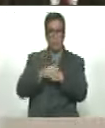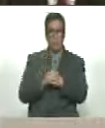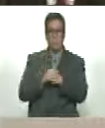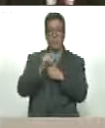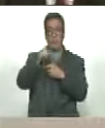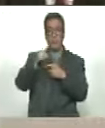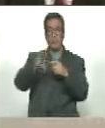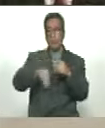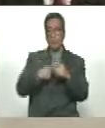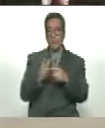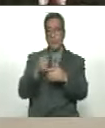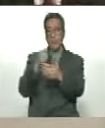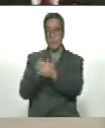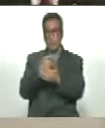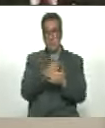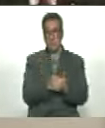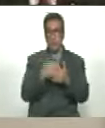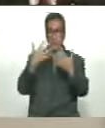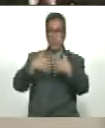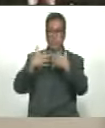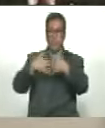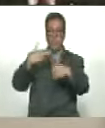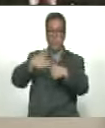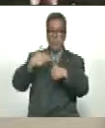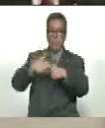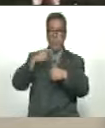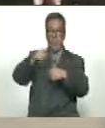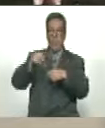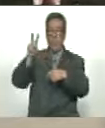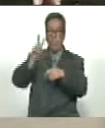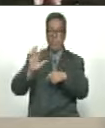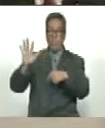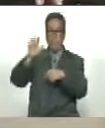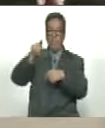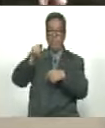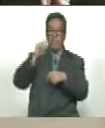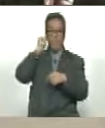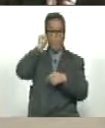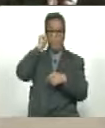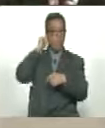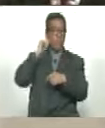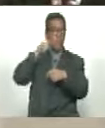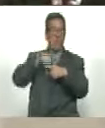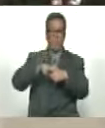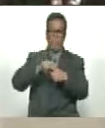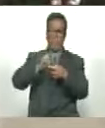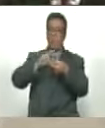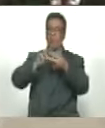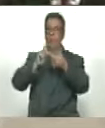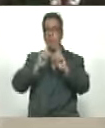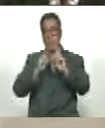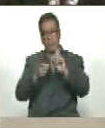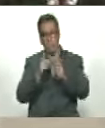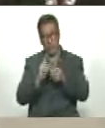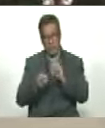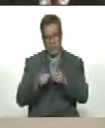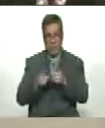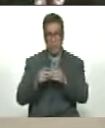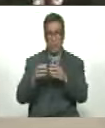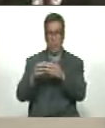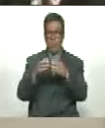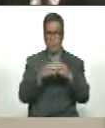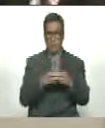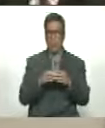y la capacidad de financiamiento de la industria petrolera y de la nación. Hay flexibilizaciones en algunos